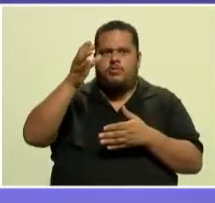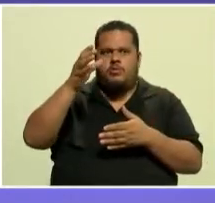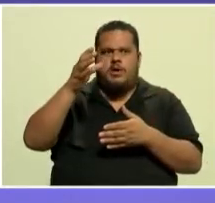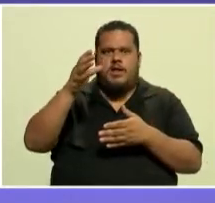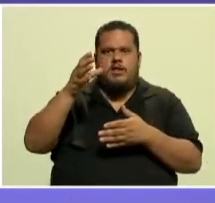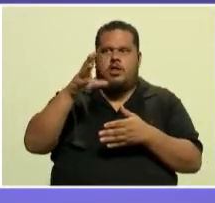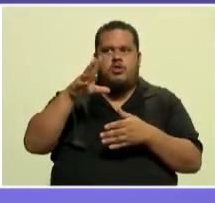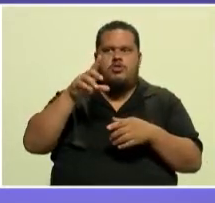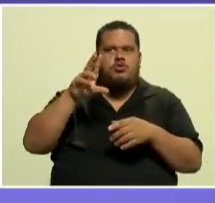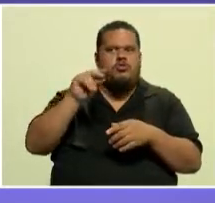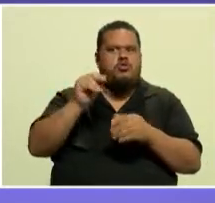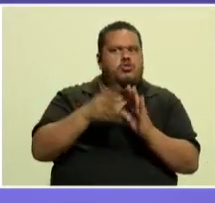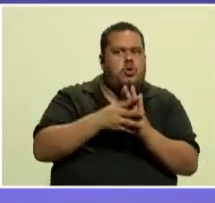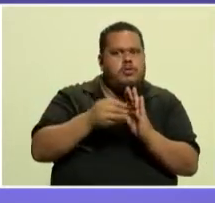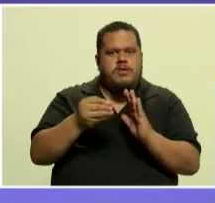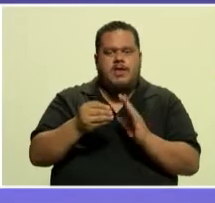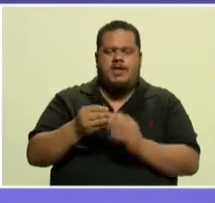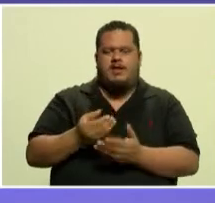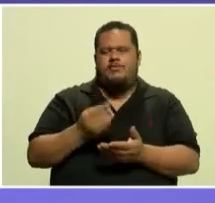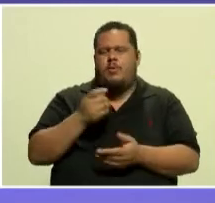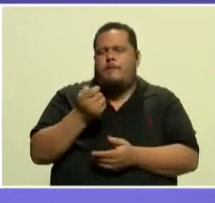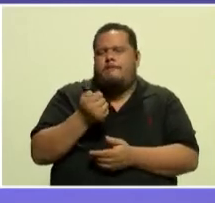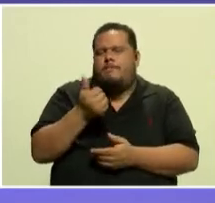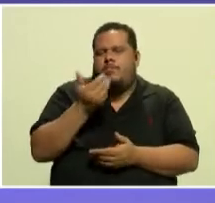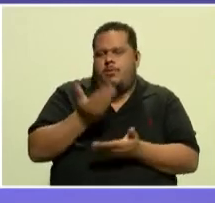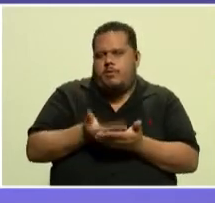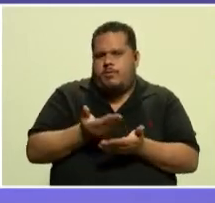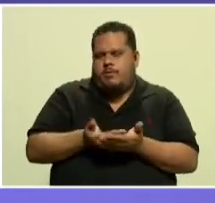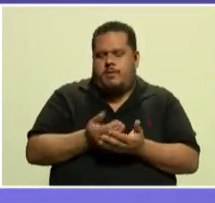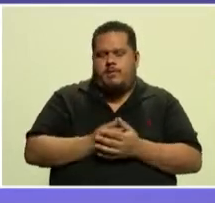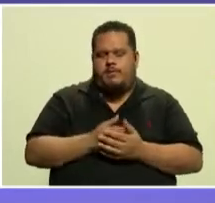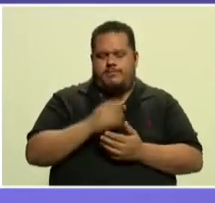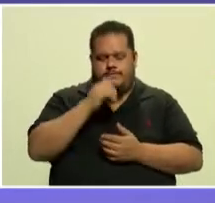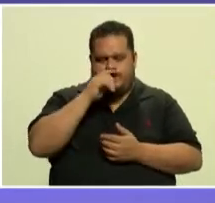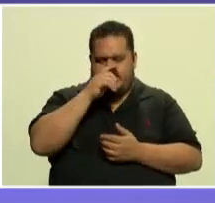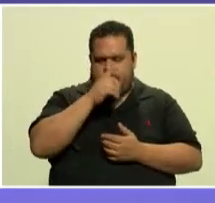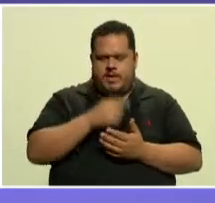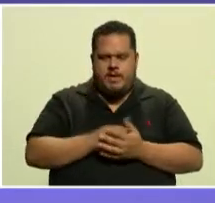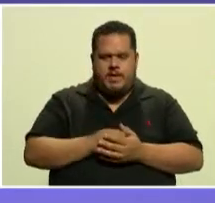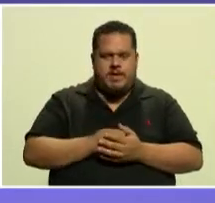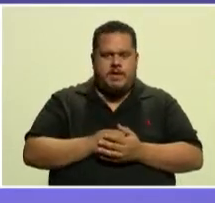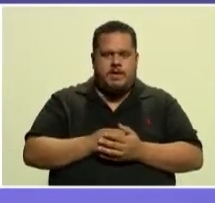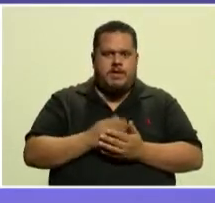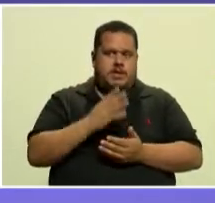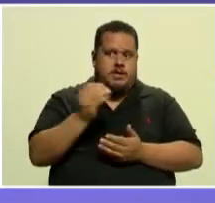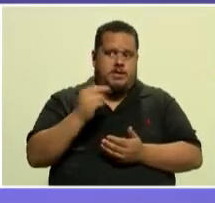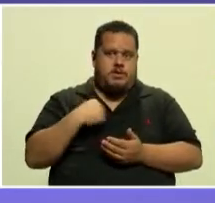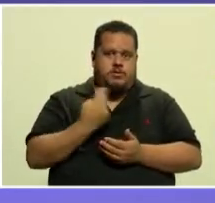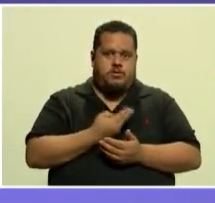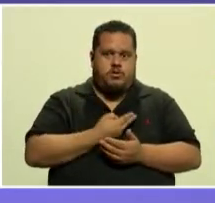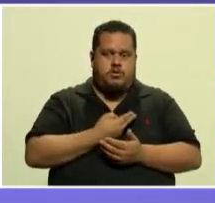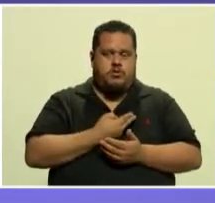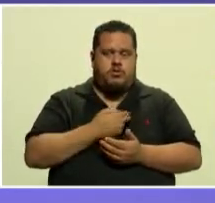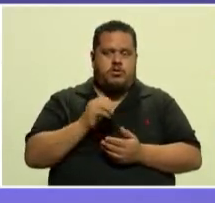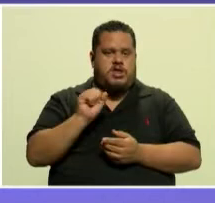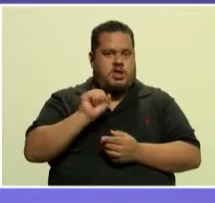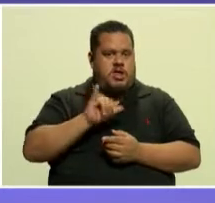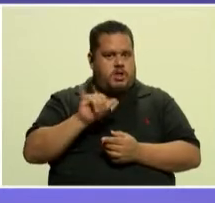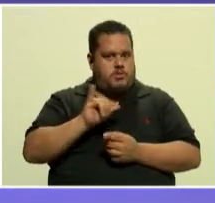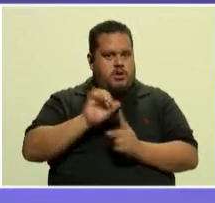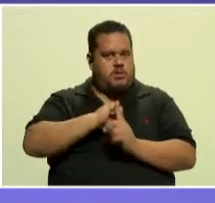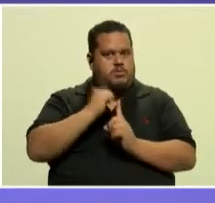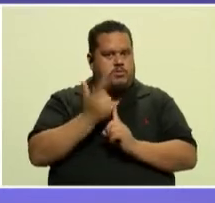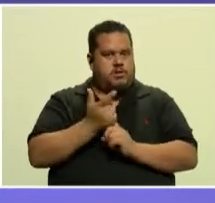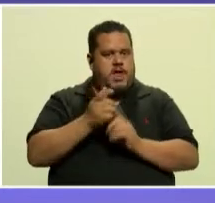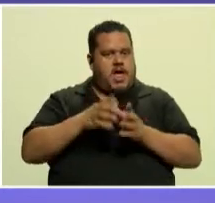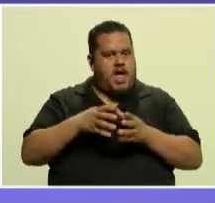es muy poco probable, sí, ¿verdad? Sí. Y a nosotros como sociedad nos ha